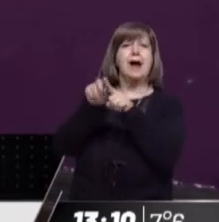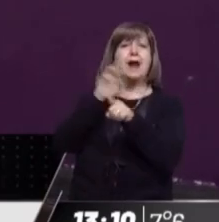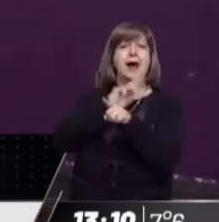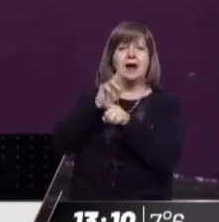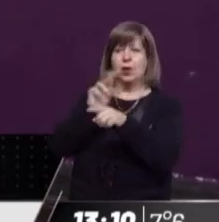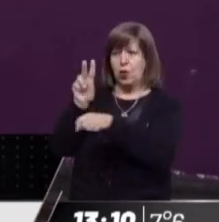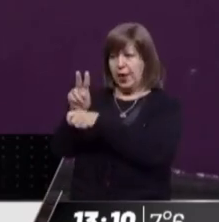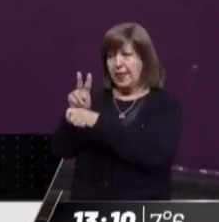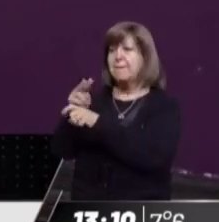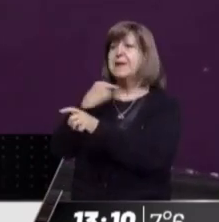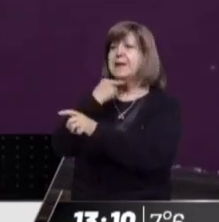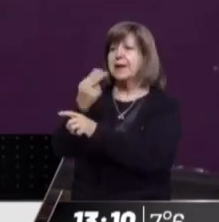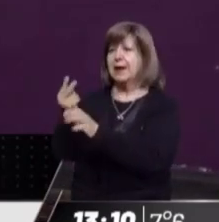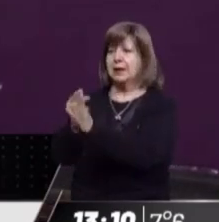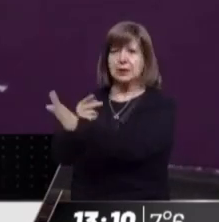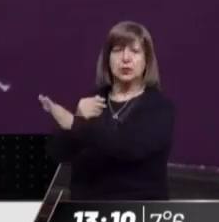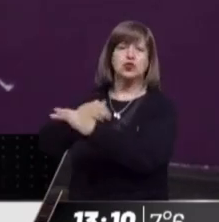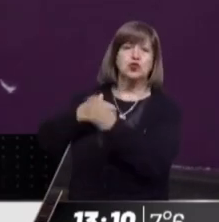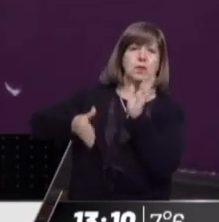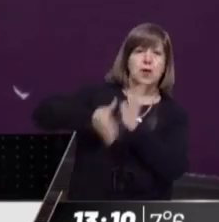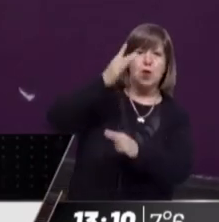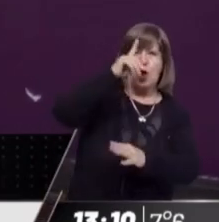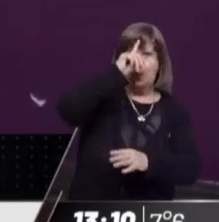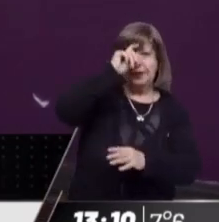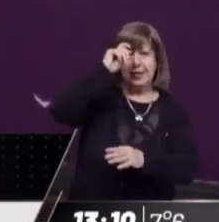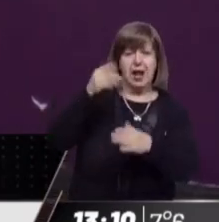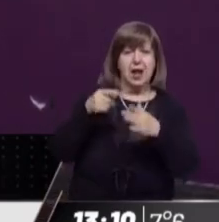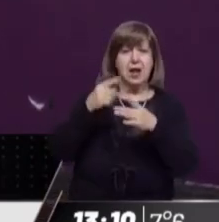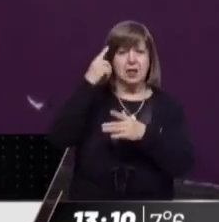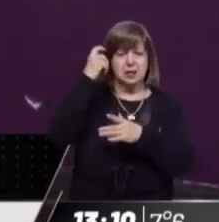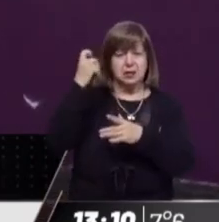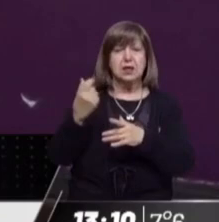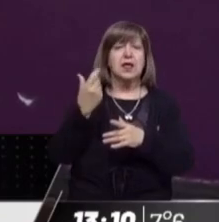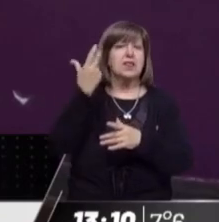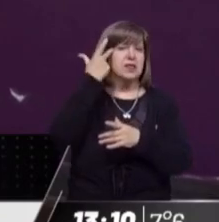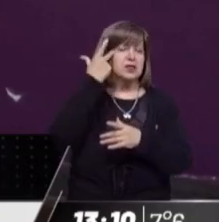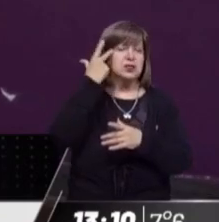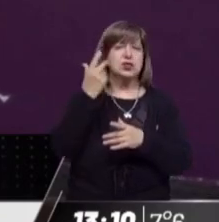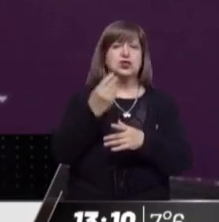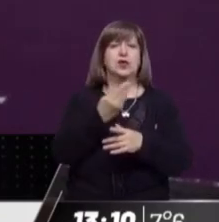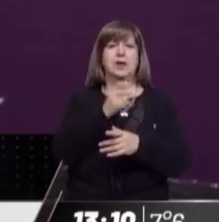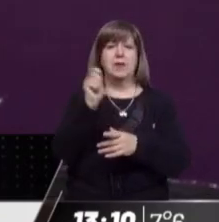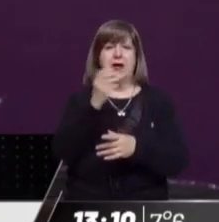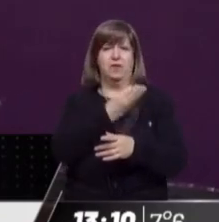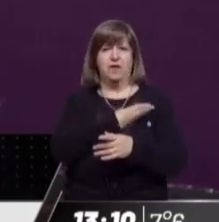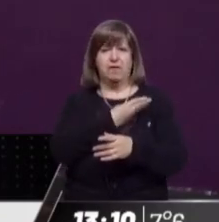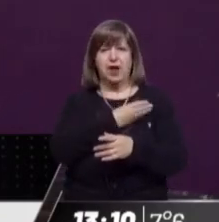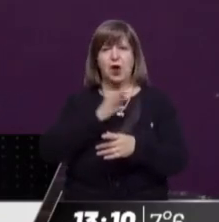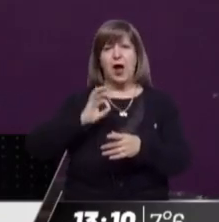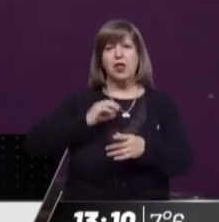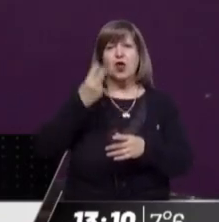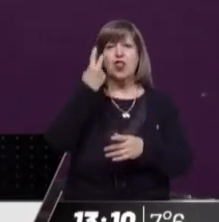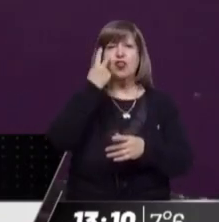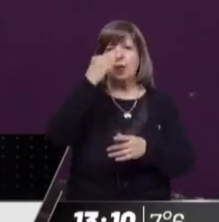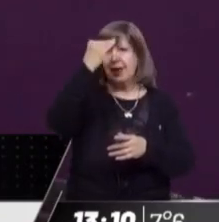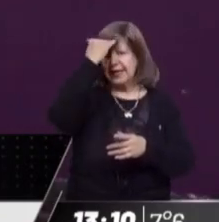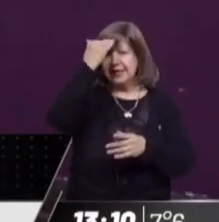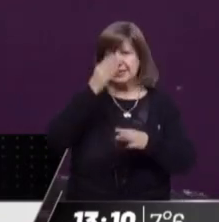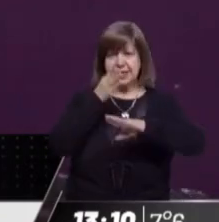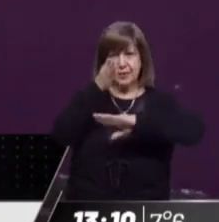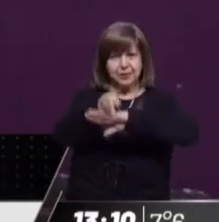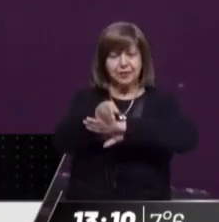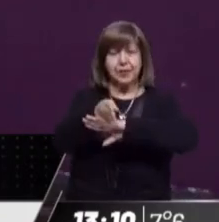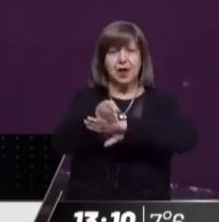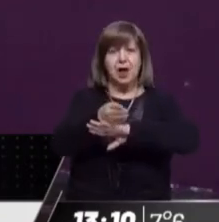que fue el 18 de febrero del 2015 entró